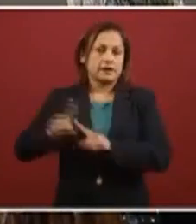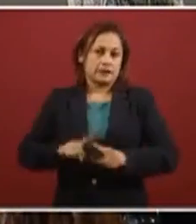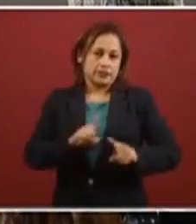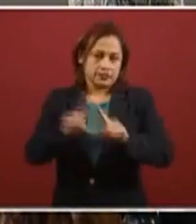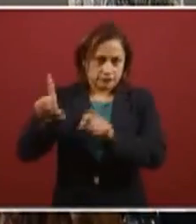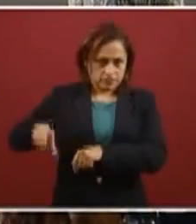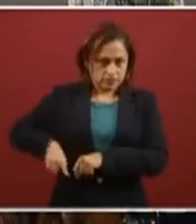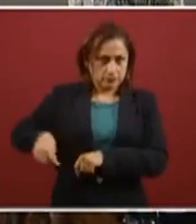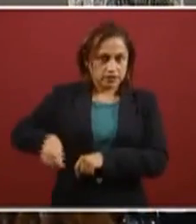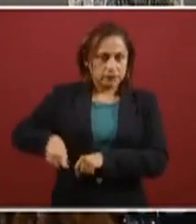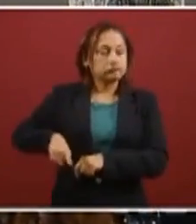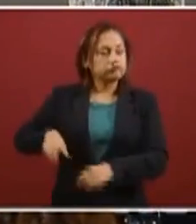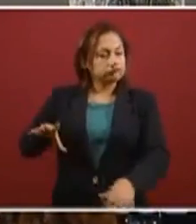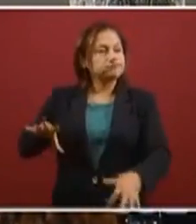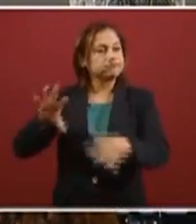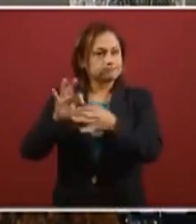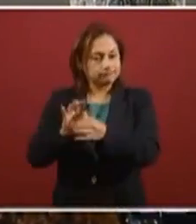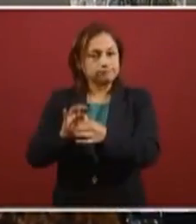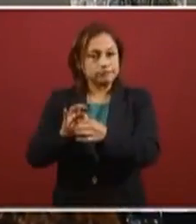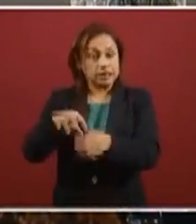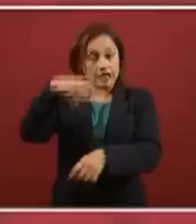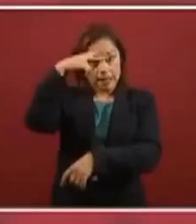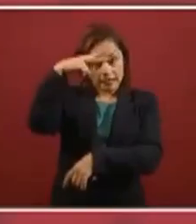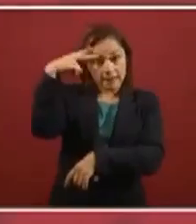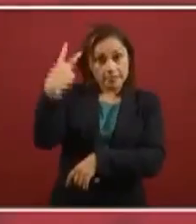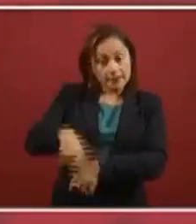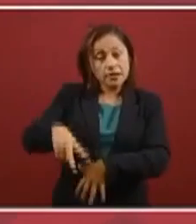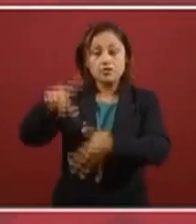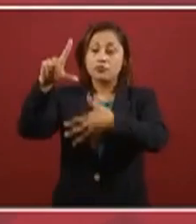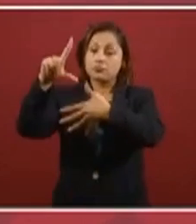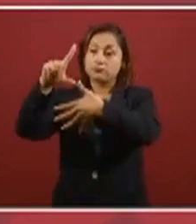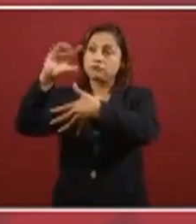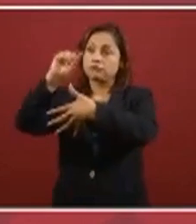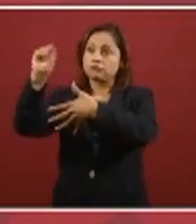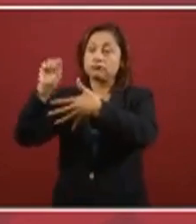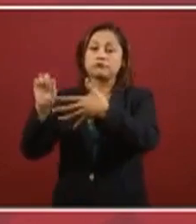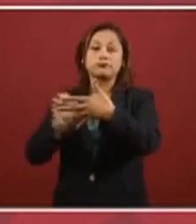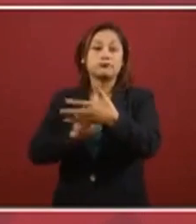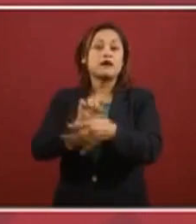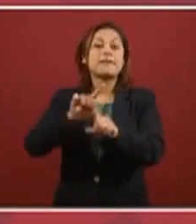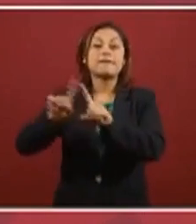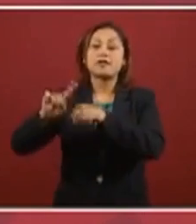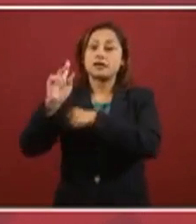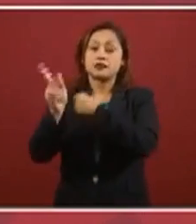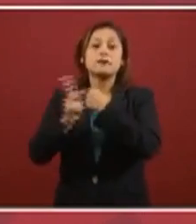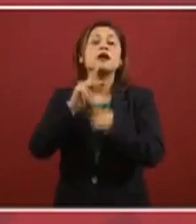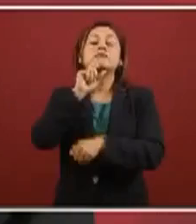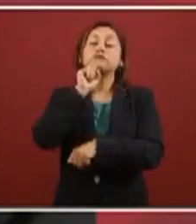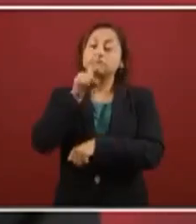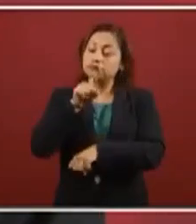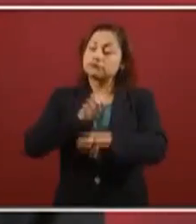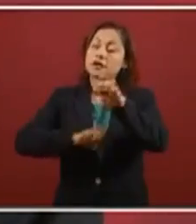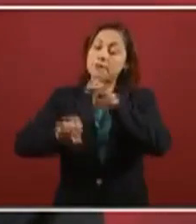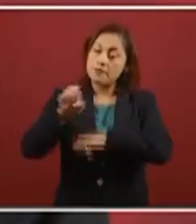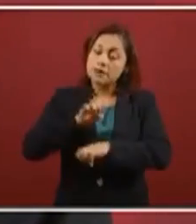y en América Latina. Era una empresa en su momento